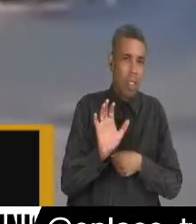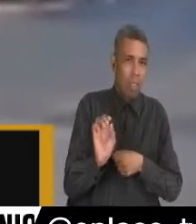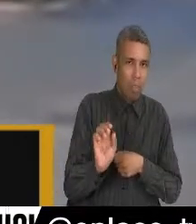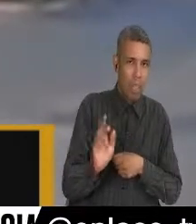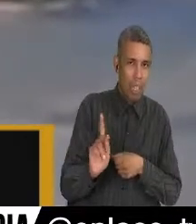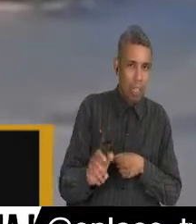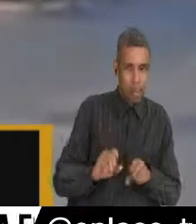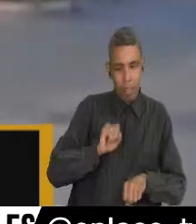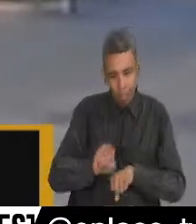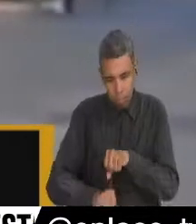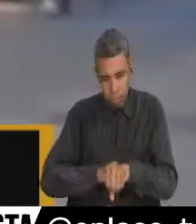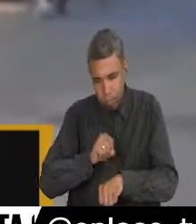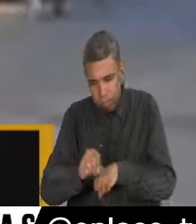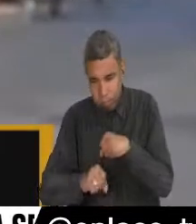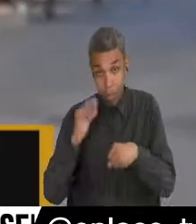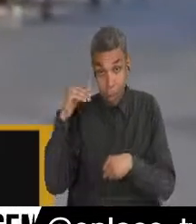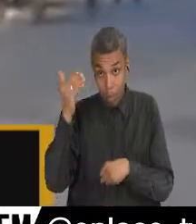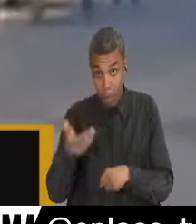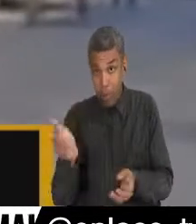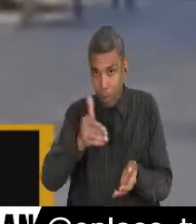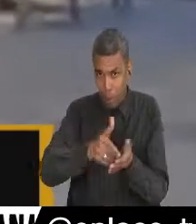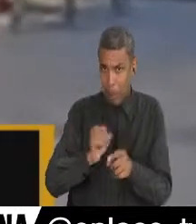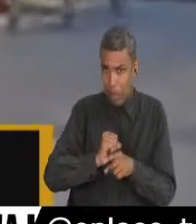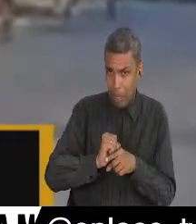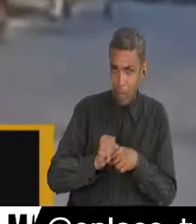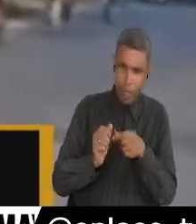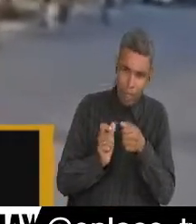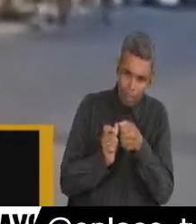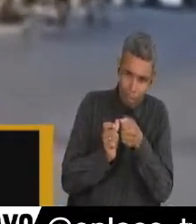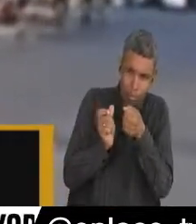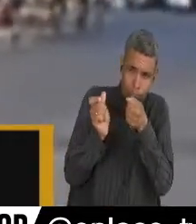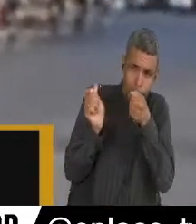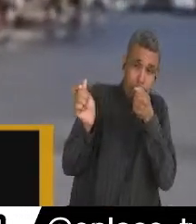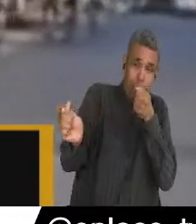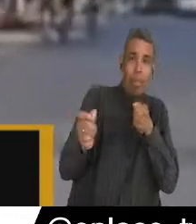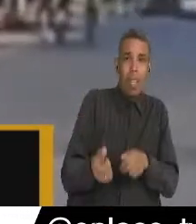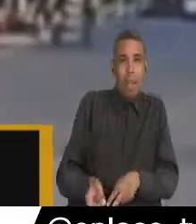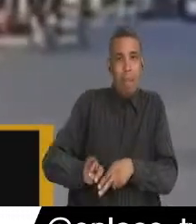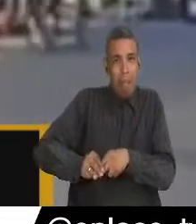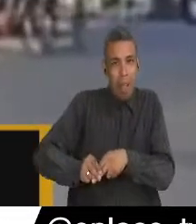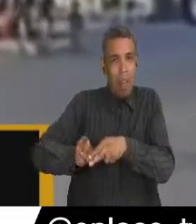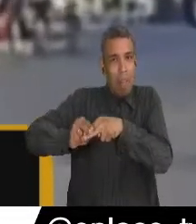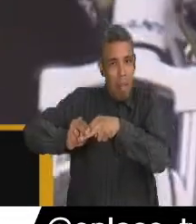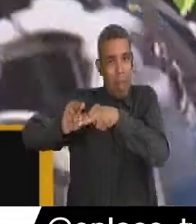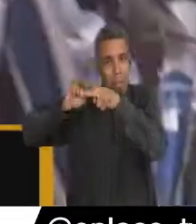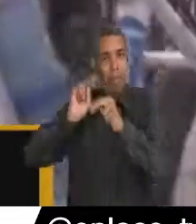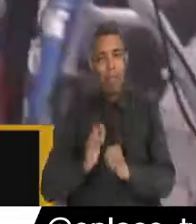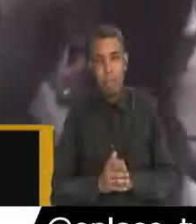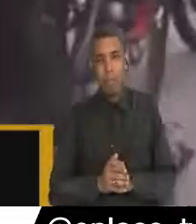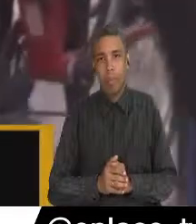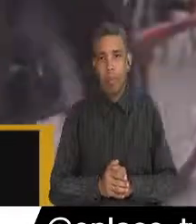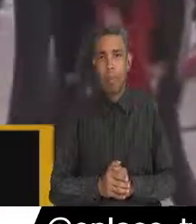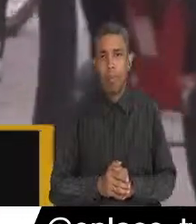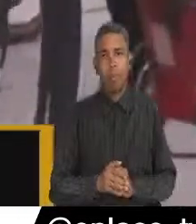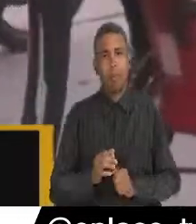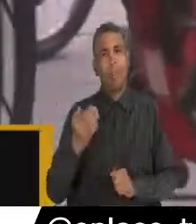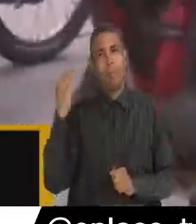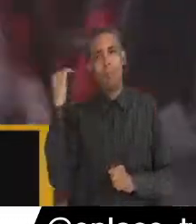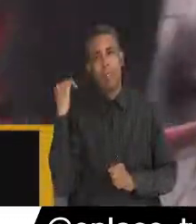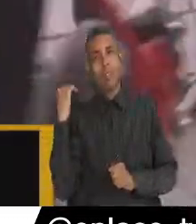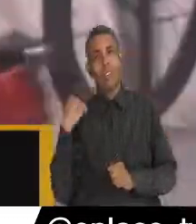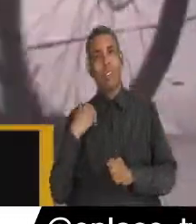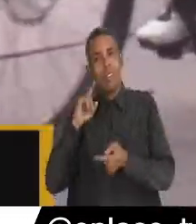promedio de las etapas, que son 150 kilómetros. Esta es la 15ª ocasión en que este club de ciclismo adelanta este tipo de travesía. La anterior tuvo como